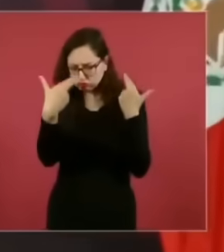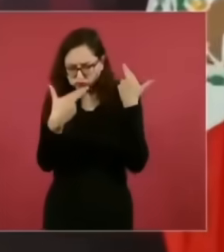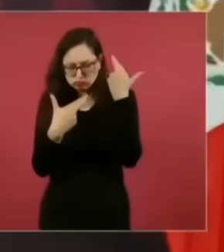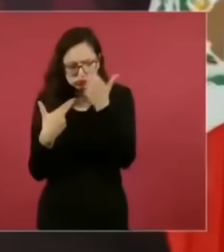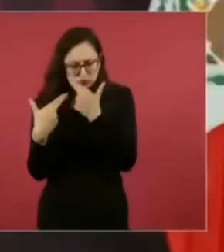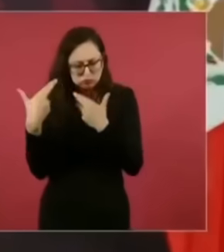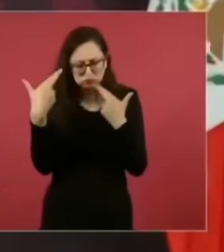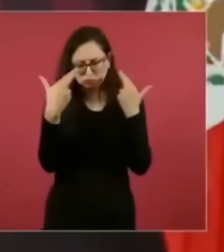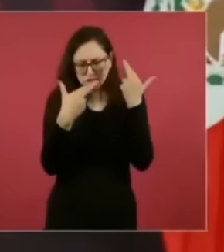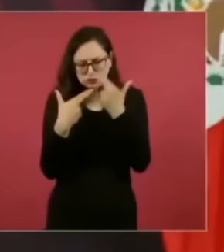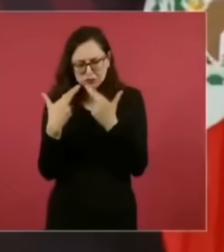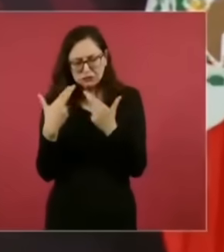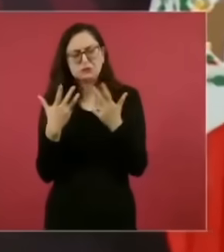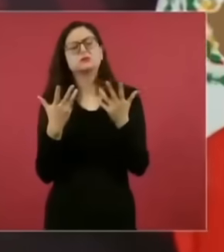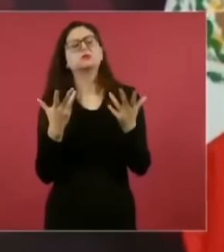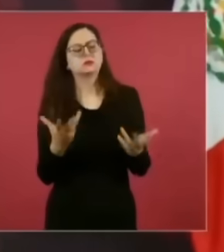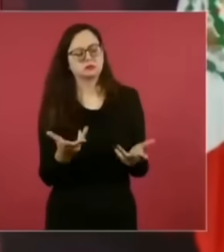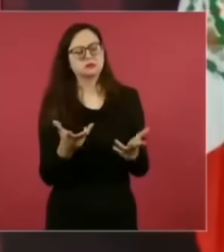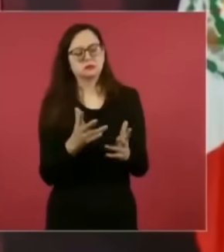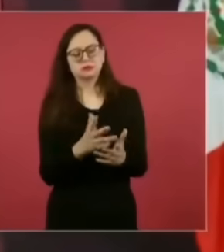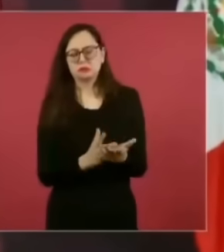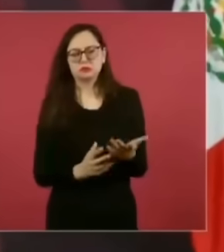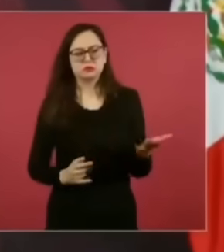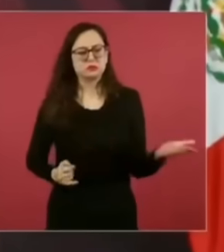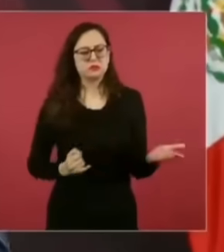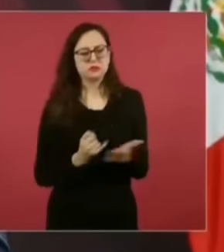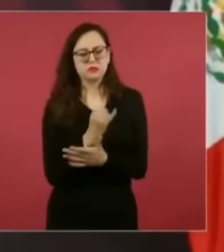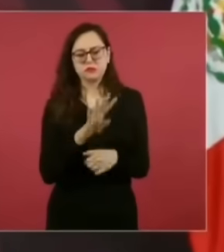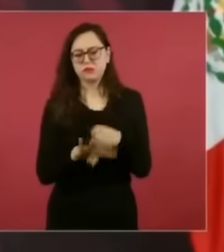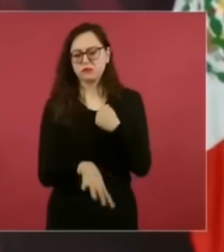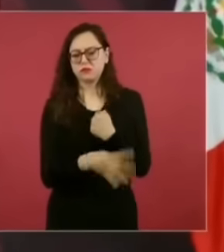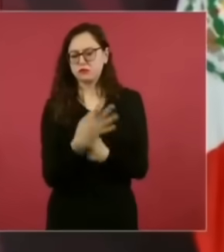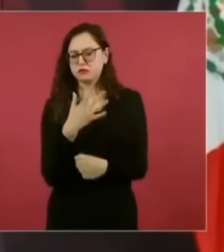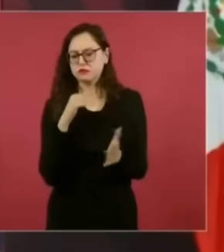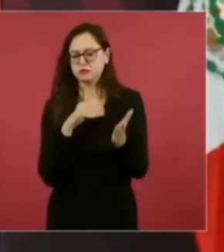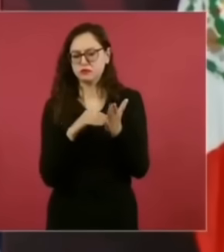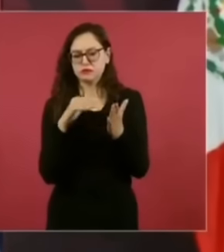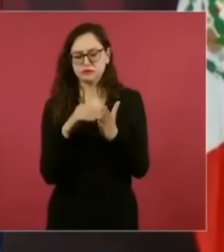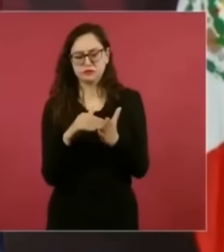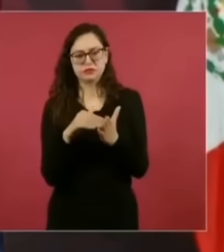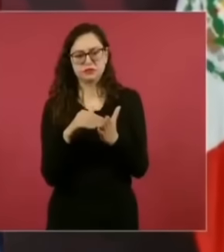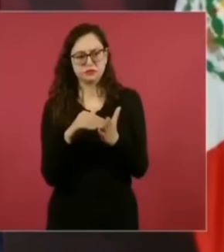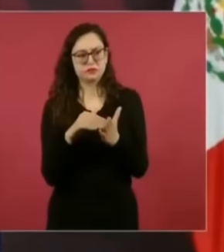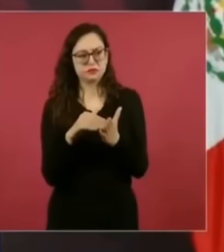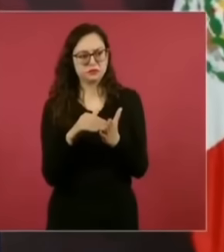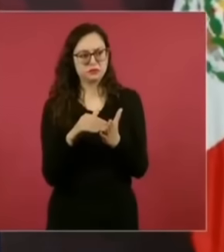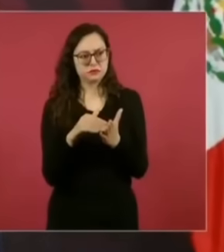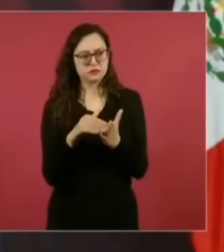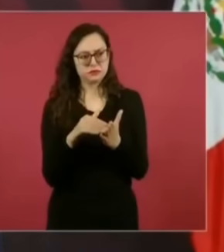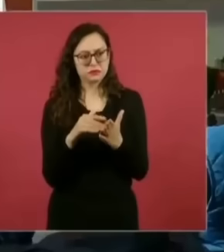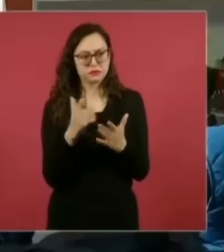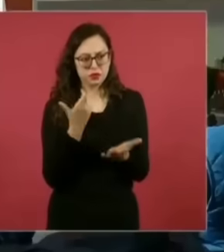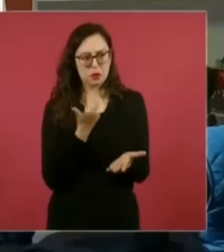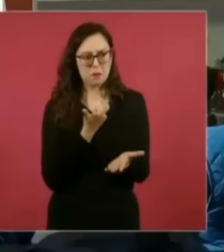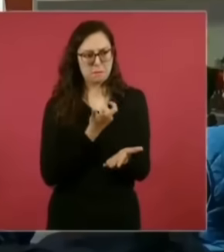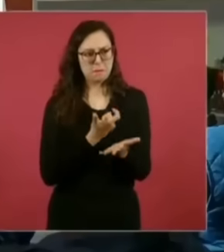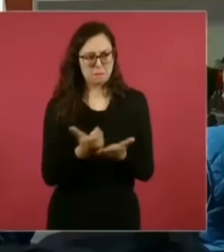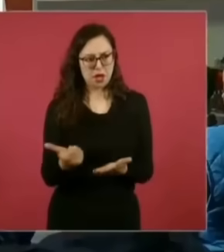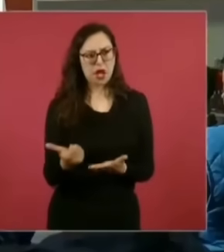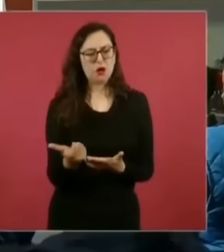se llegó a que se iba a pagar una cantidad, creo que 14,000 millones en aquel entonces,